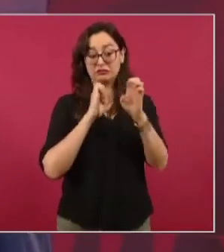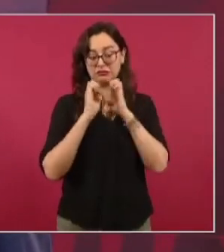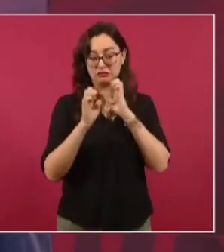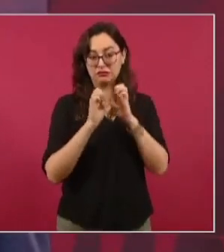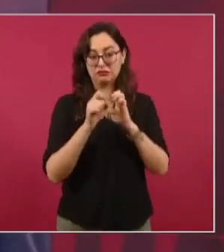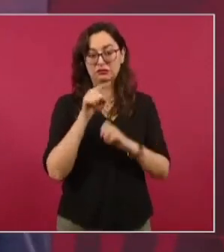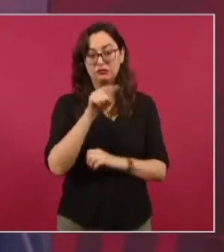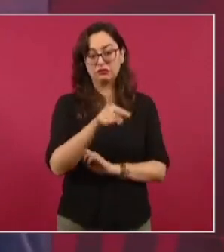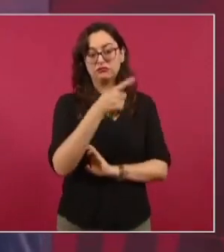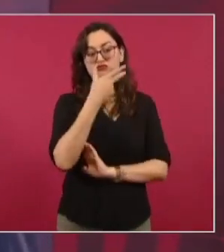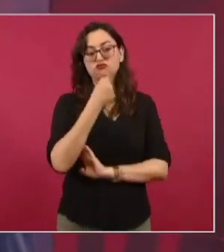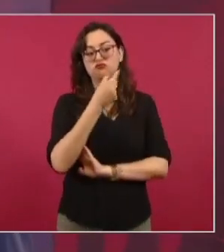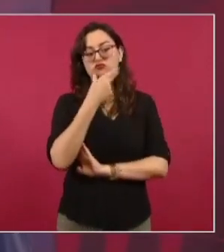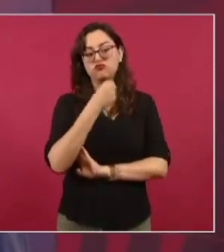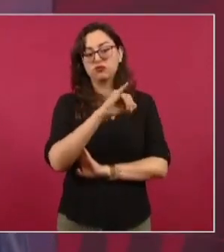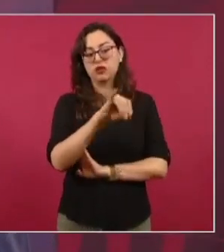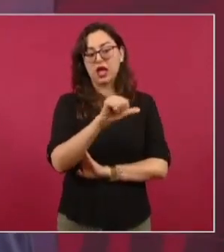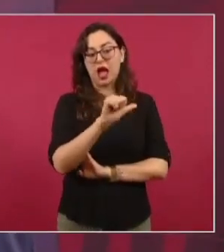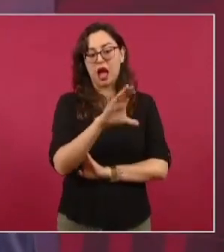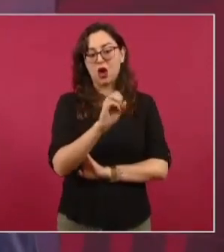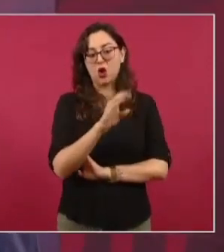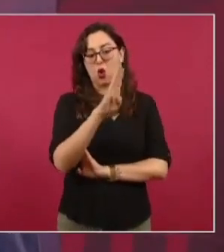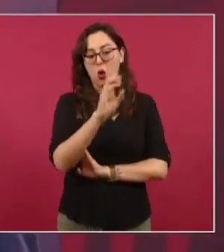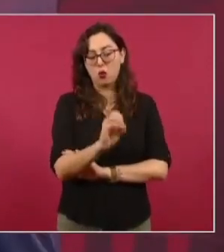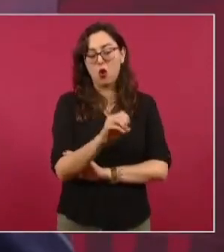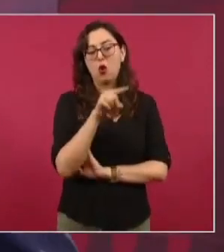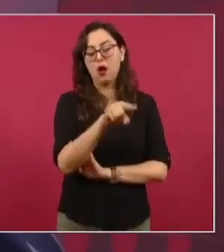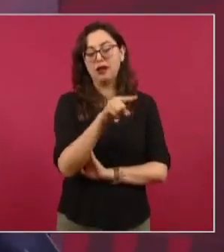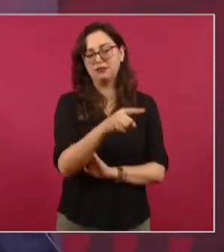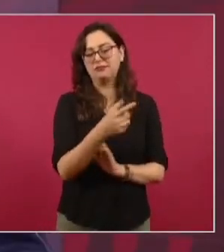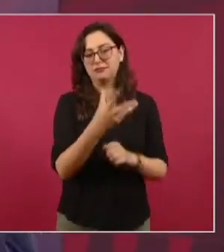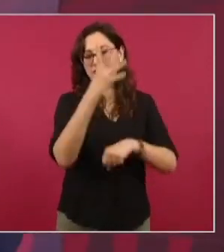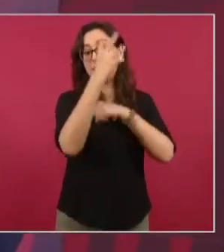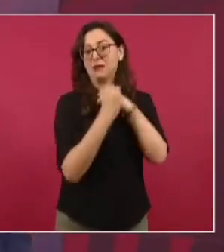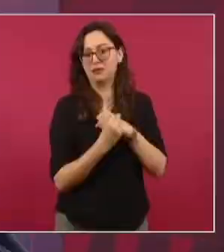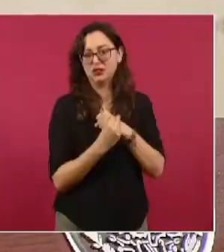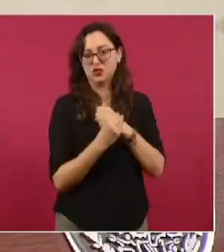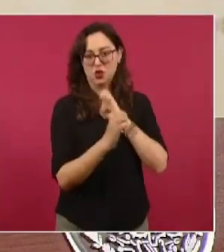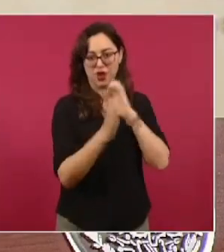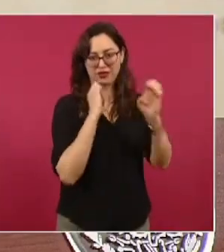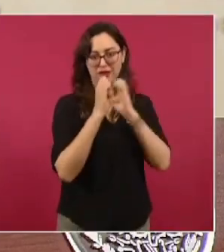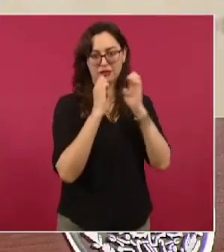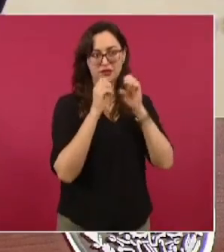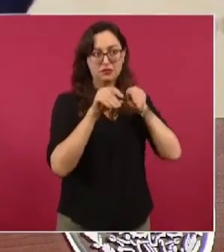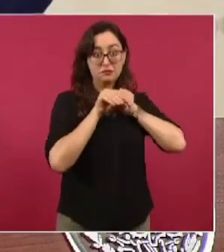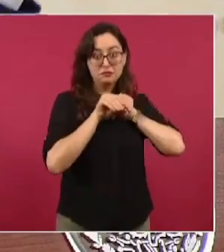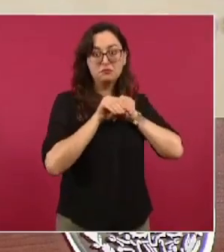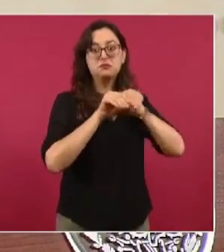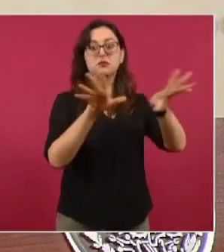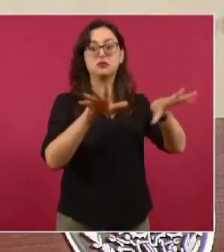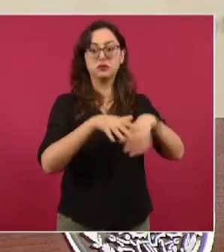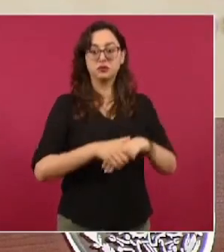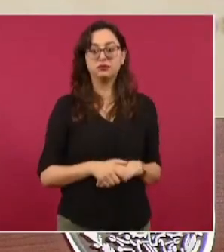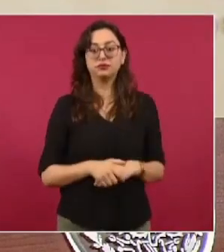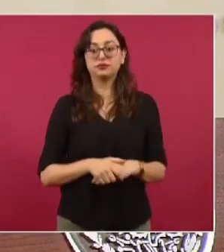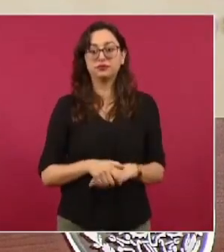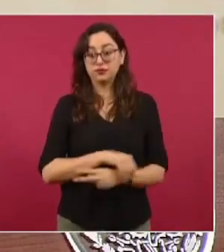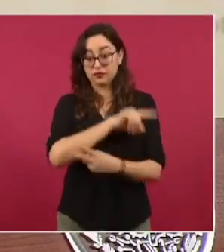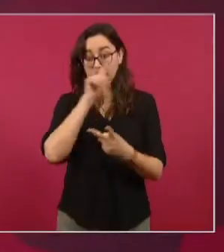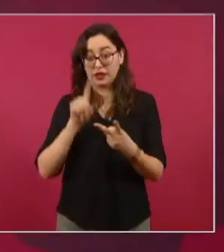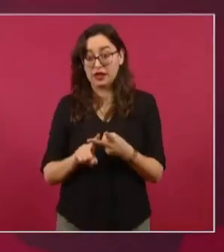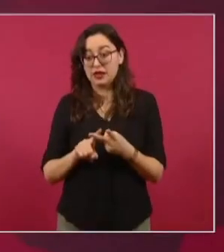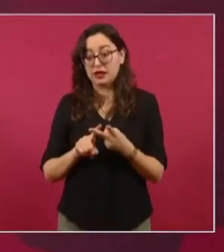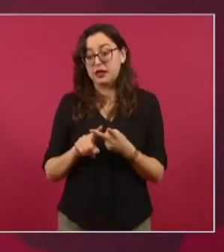siempre le voy a agradecer eso a los dos a Emilio Azcárraga que falleció